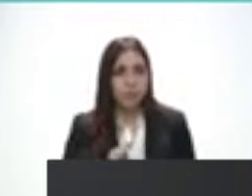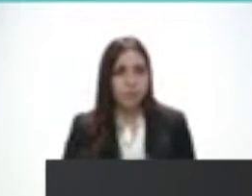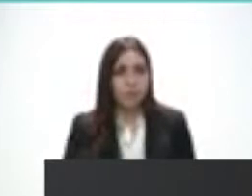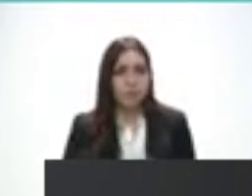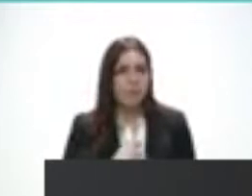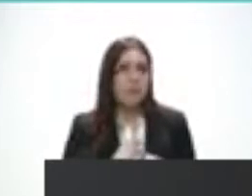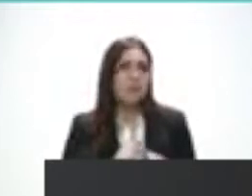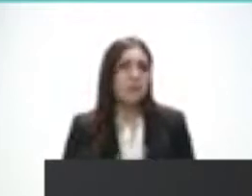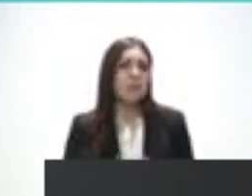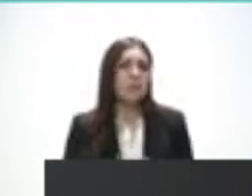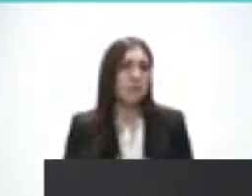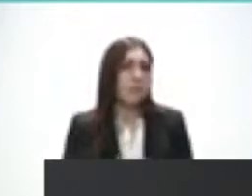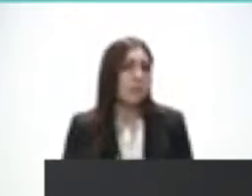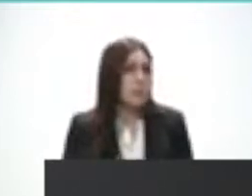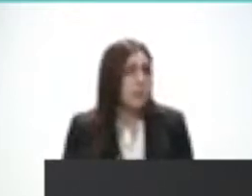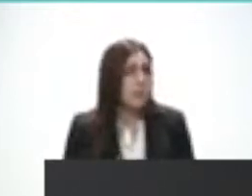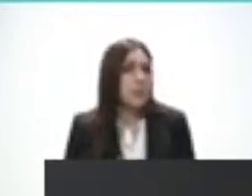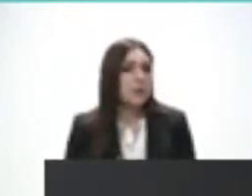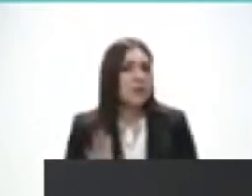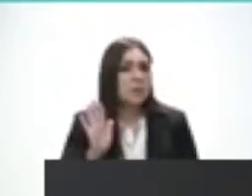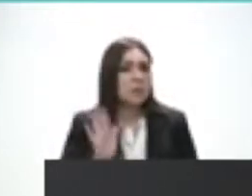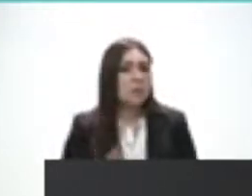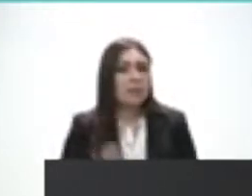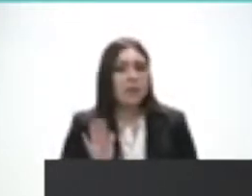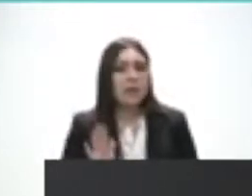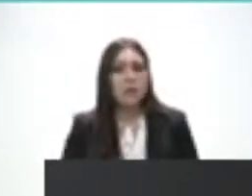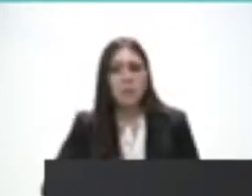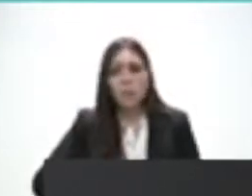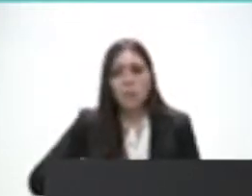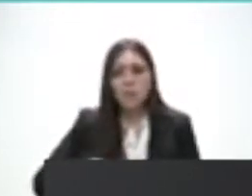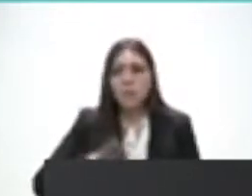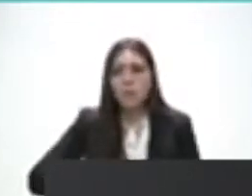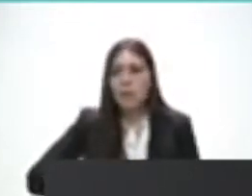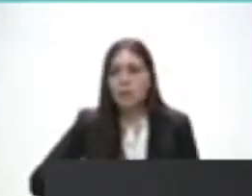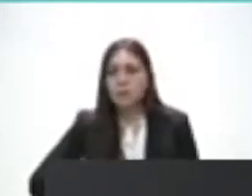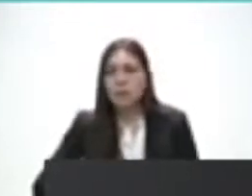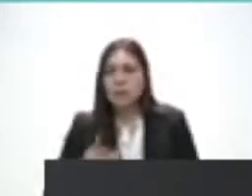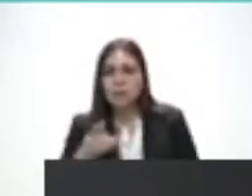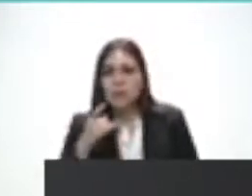decir, seguramente pues, suscitando mucha